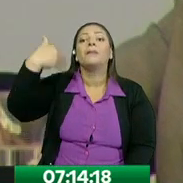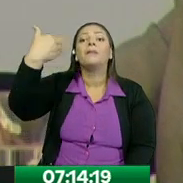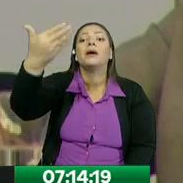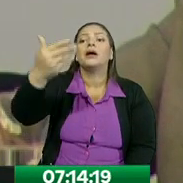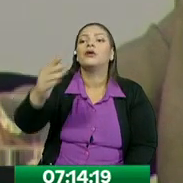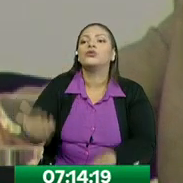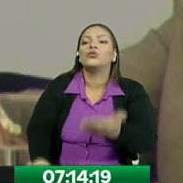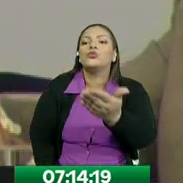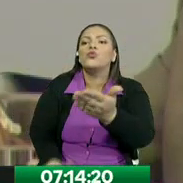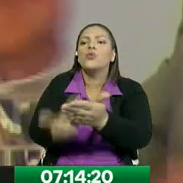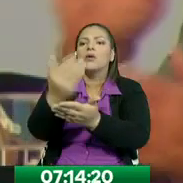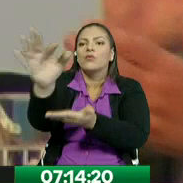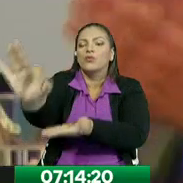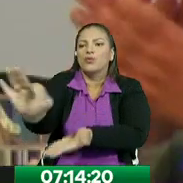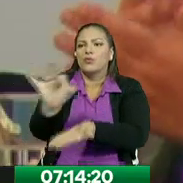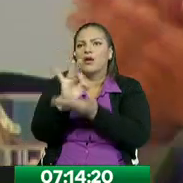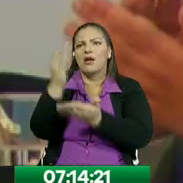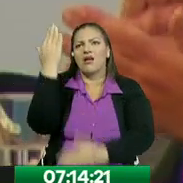respeto.